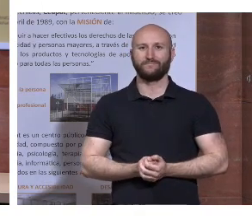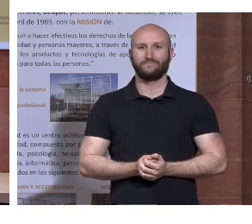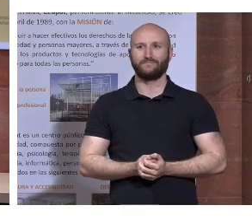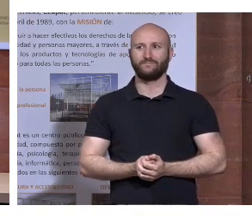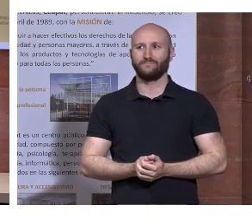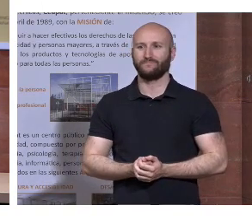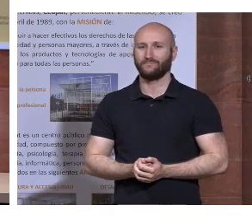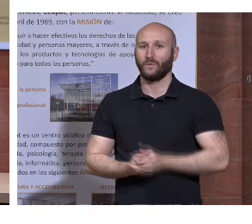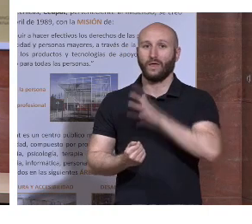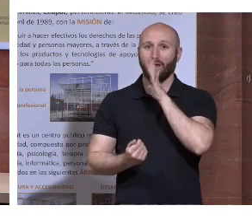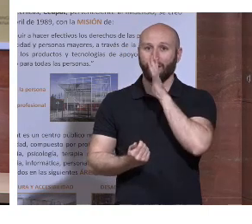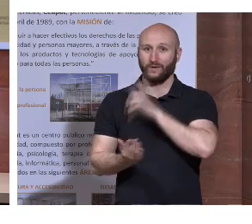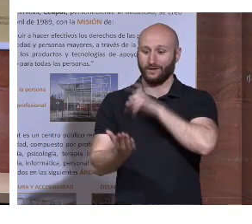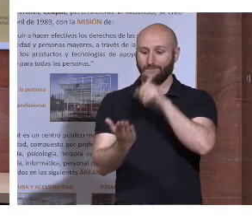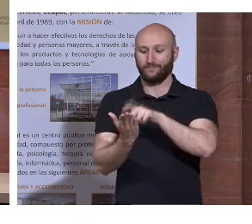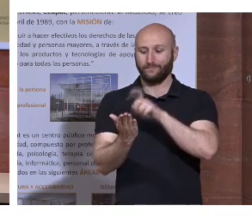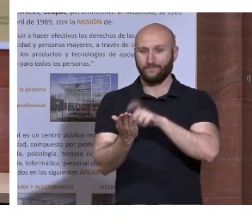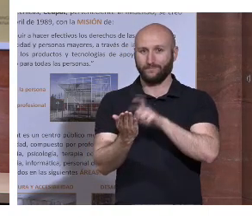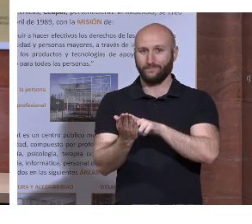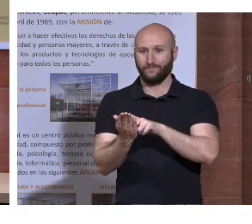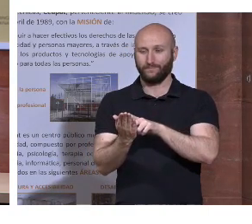¿CEAPA 30? Sí. CEAPA 30. 30, perfecto. Y ahora